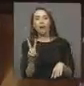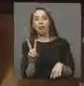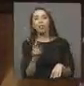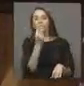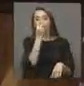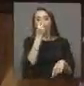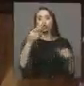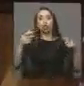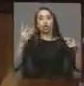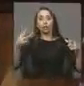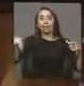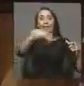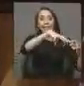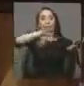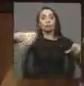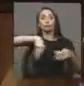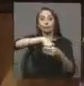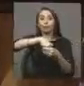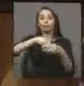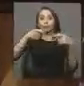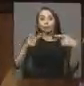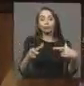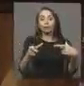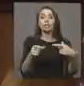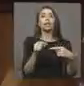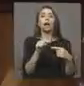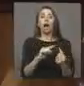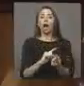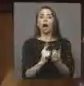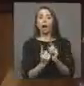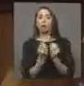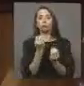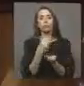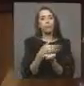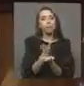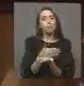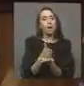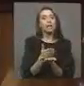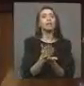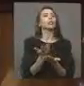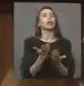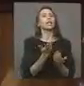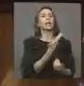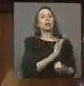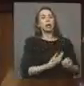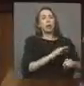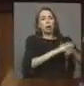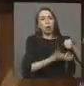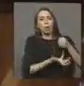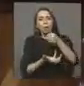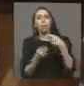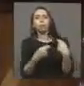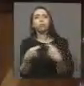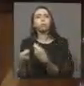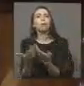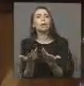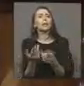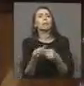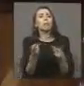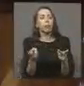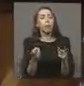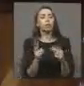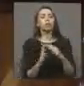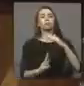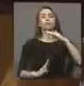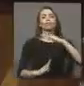Osorno. Esta estructura dio sus frutos en materia de planificación de inversión pública, pero se vio